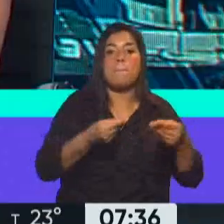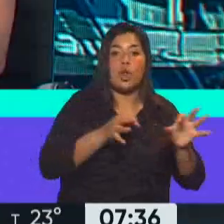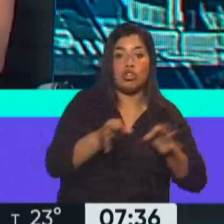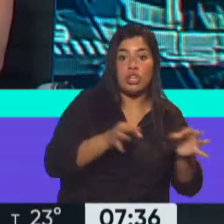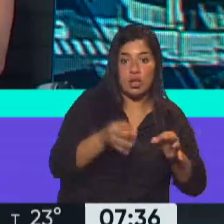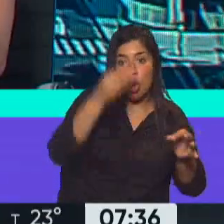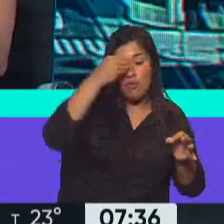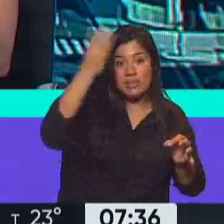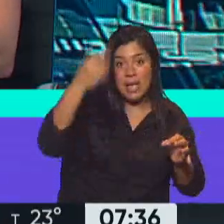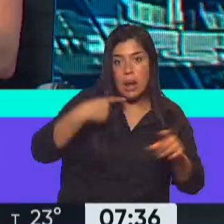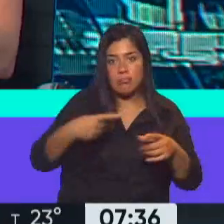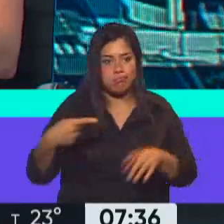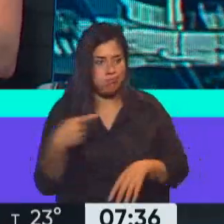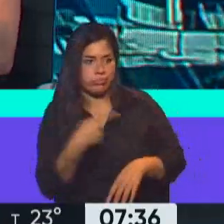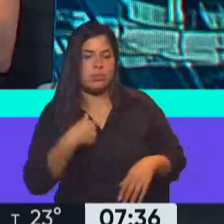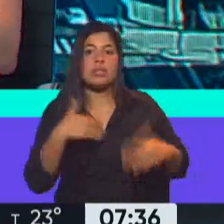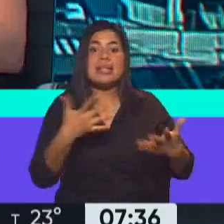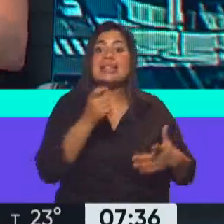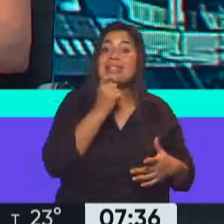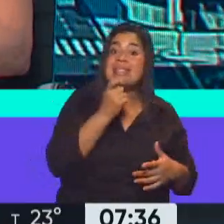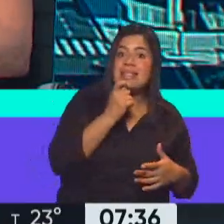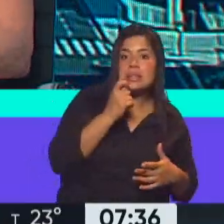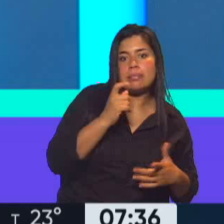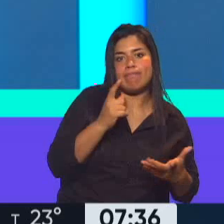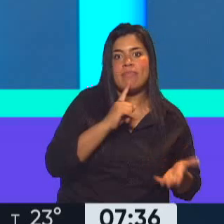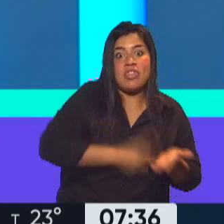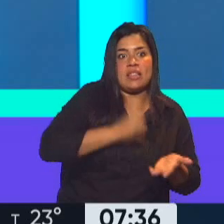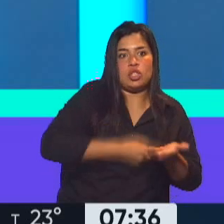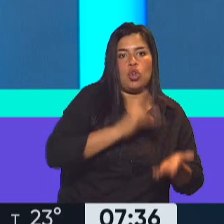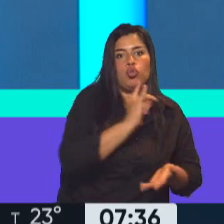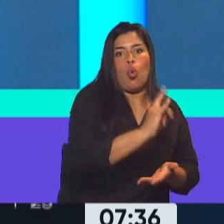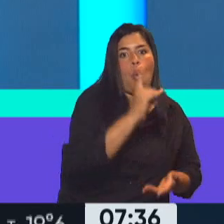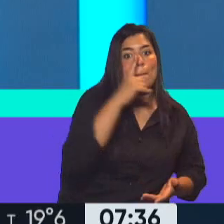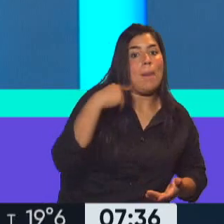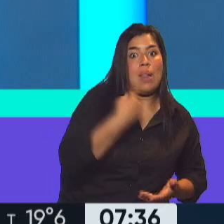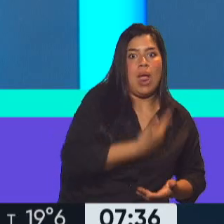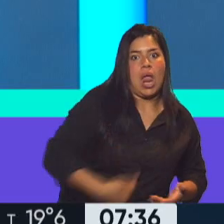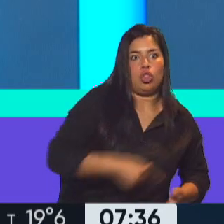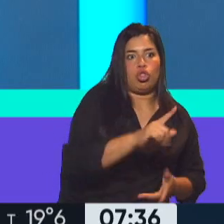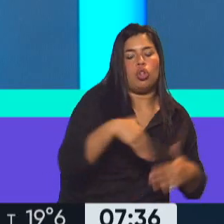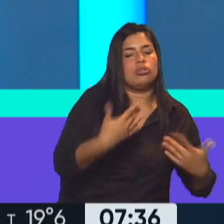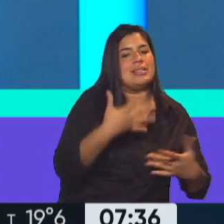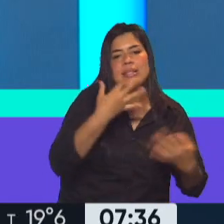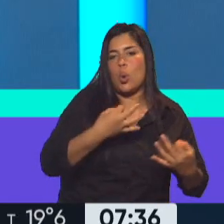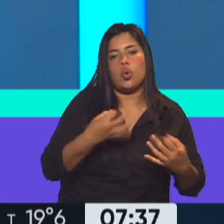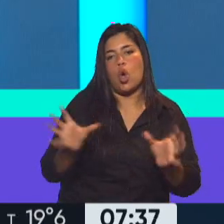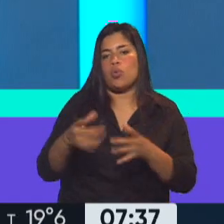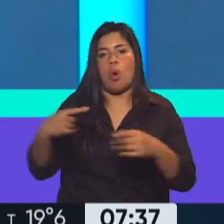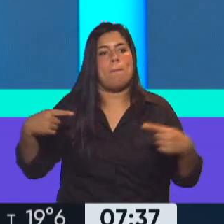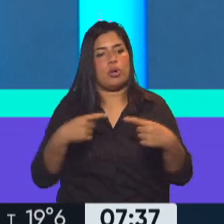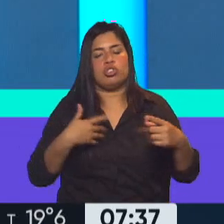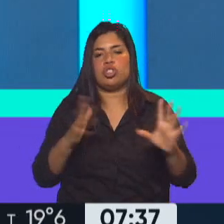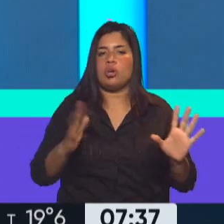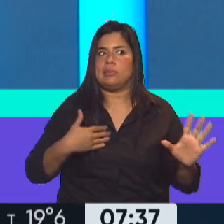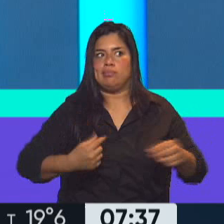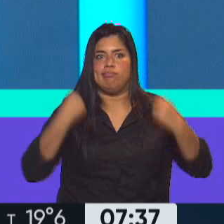presupuesto, si hay un manejo discrecional seguramente va a haber mucho cuestionamiento. Exactamente, y ahí será fundamental el rol de Guado de Pedro, del ministro del Interior,